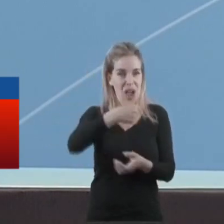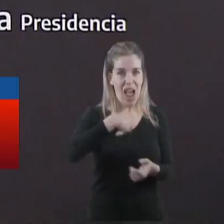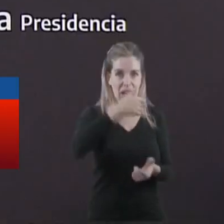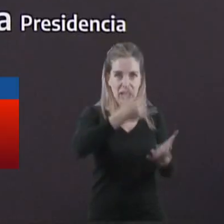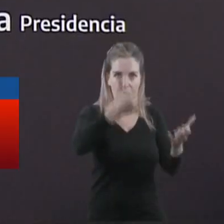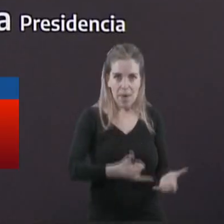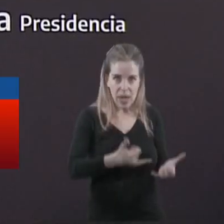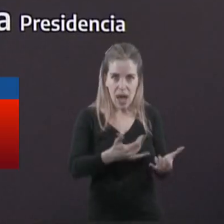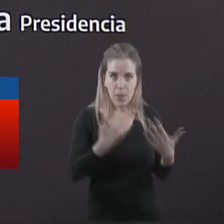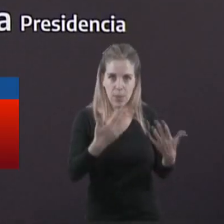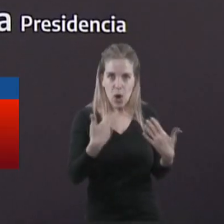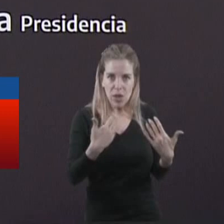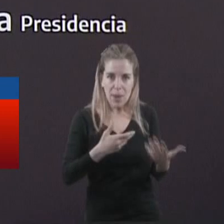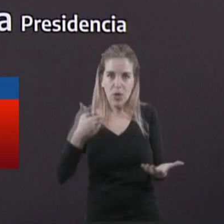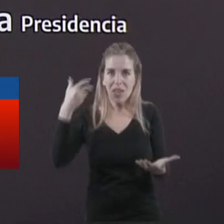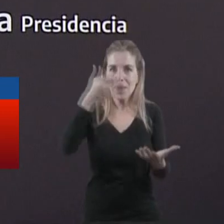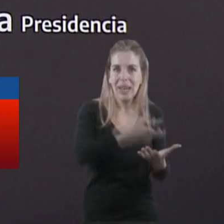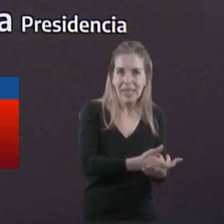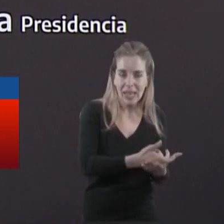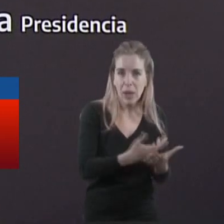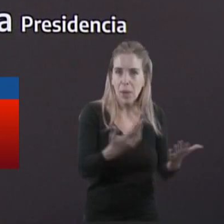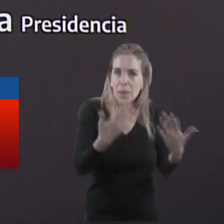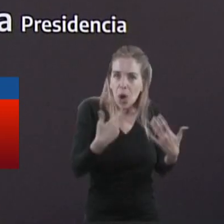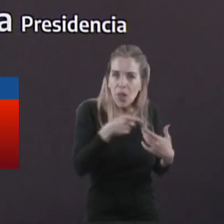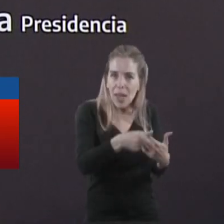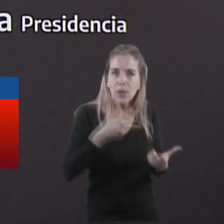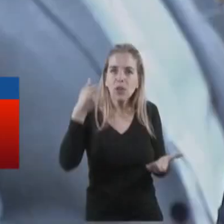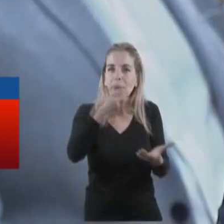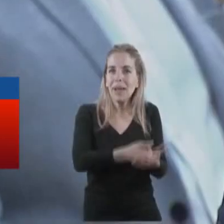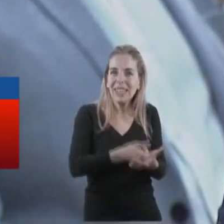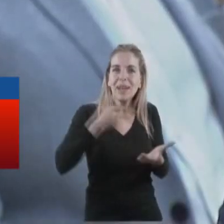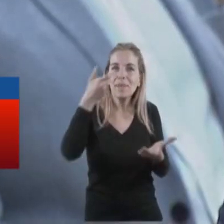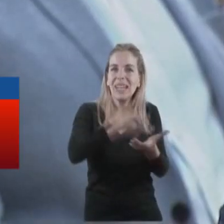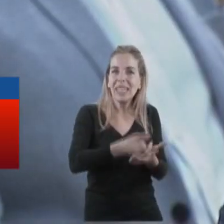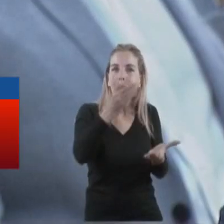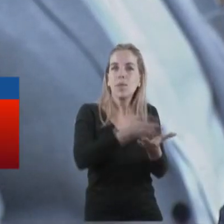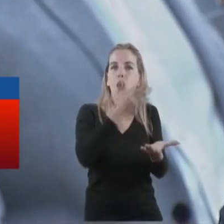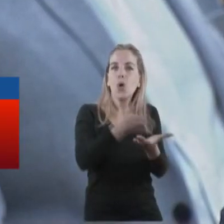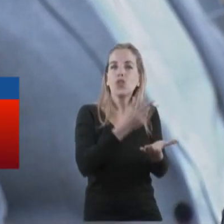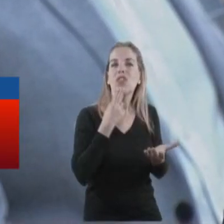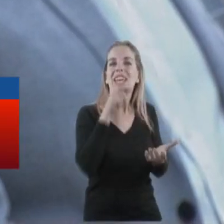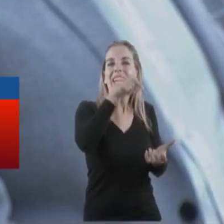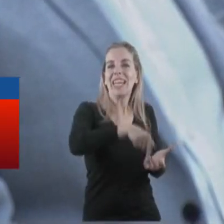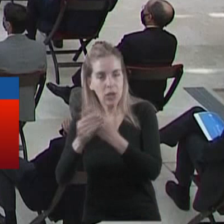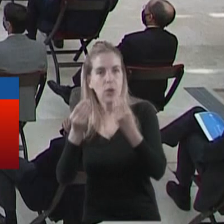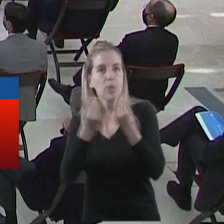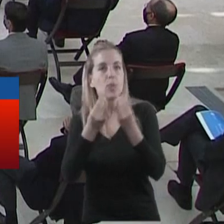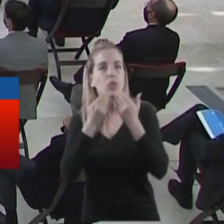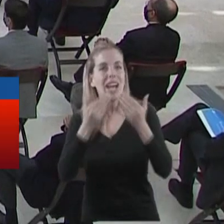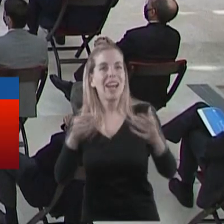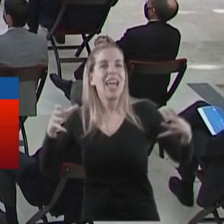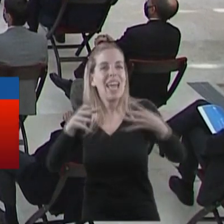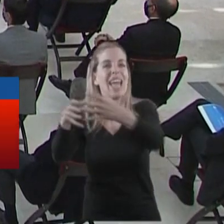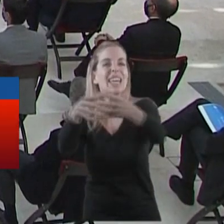inversión que nos hubieran permitido efectivamente poder potenciar las capacidades productivas en la economía real, poder generar